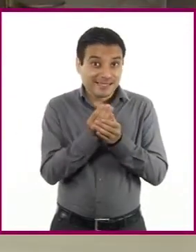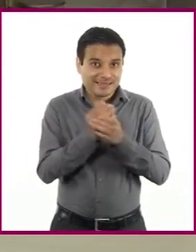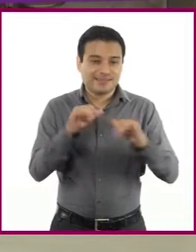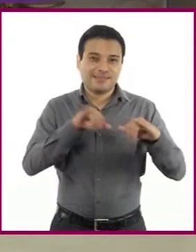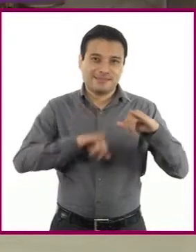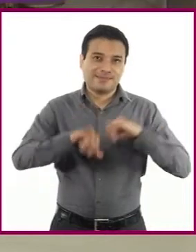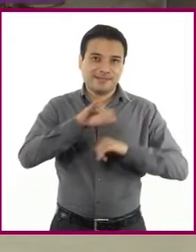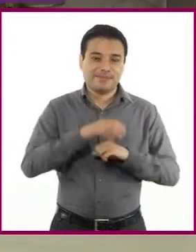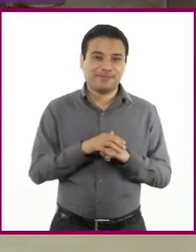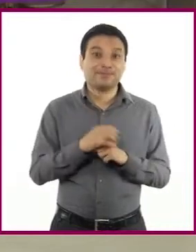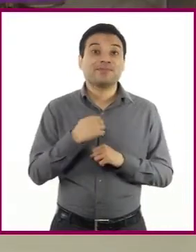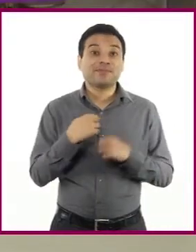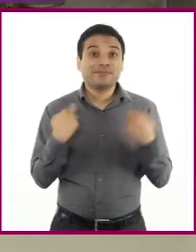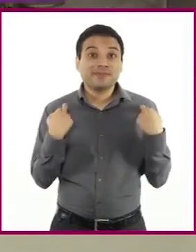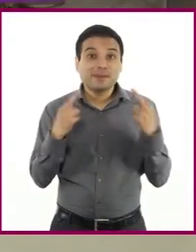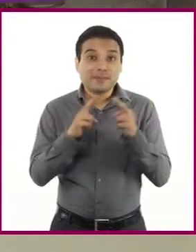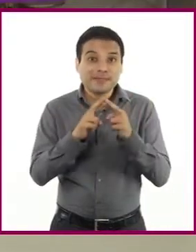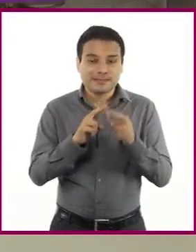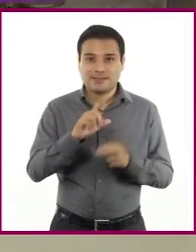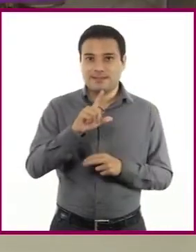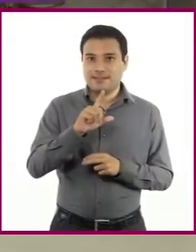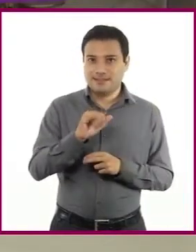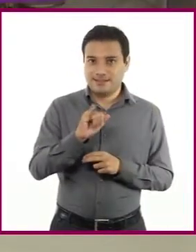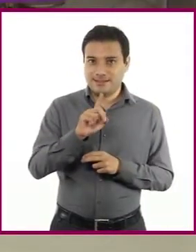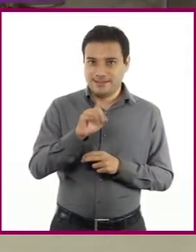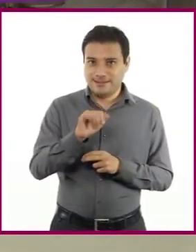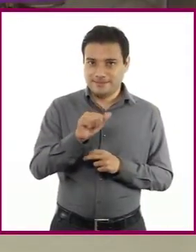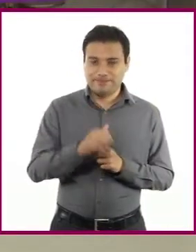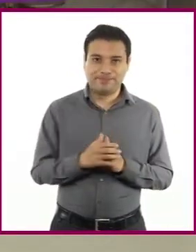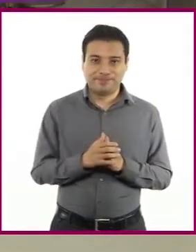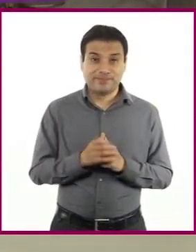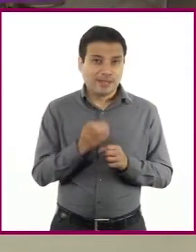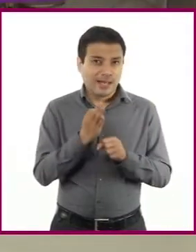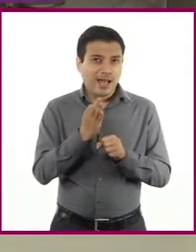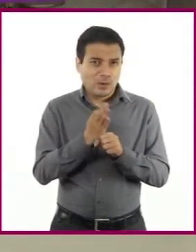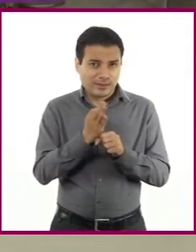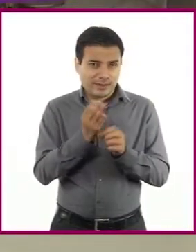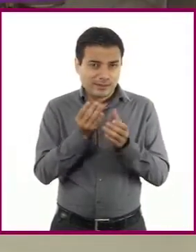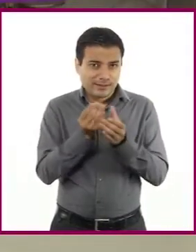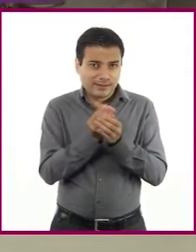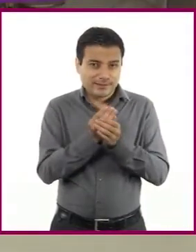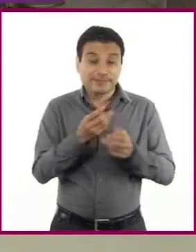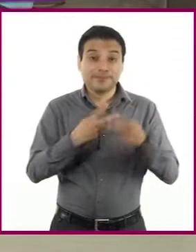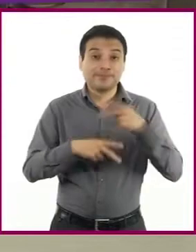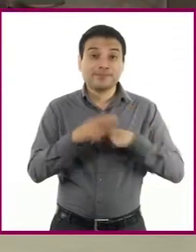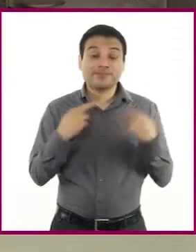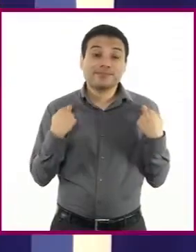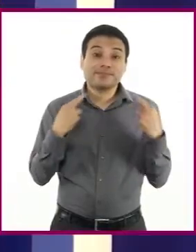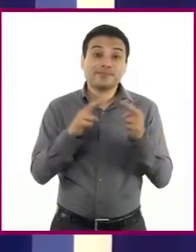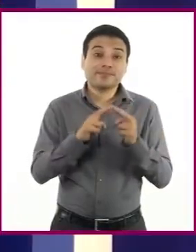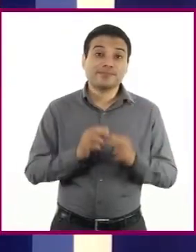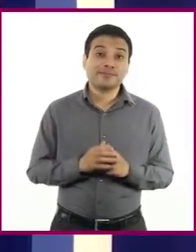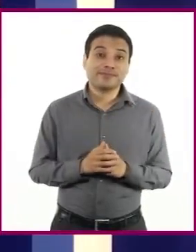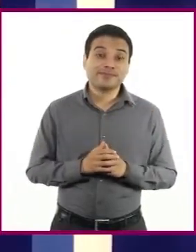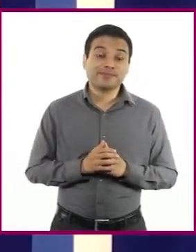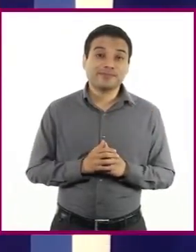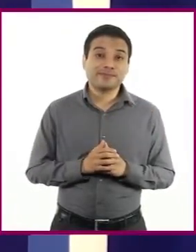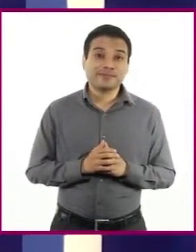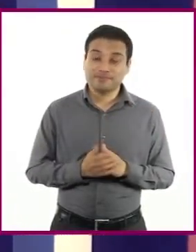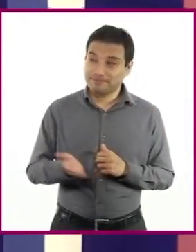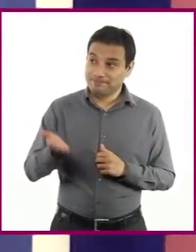Químicas. Soy la profesora Lidia Ramírez Cruz y en esta sesión me acompaña el profesor